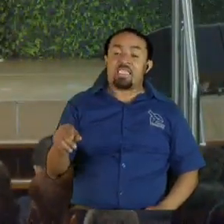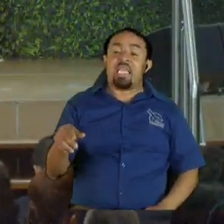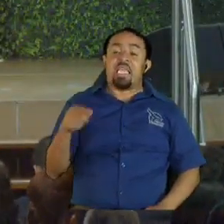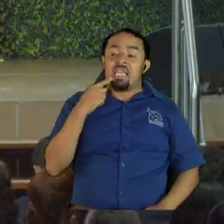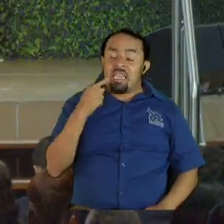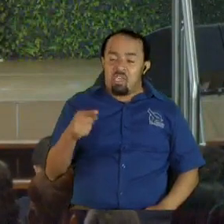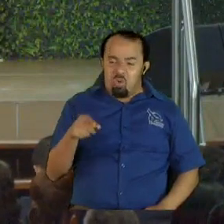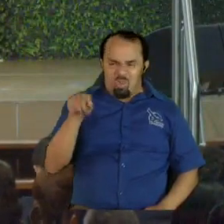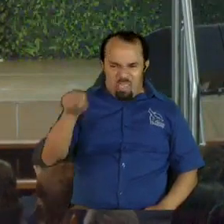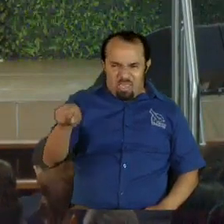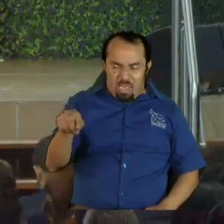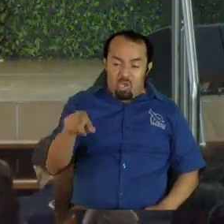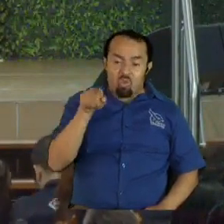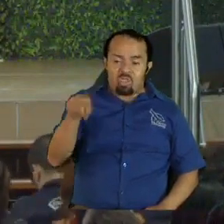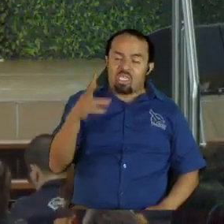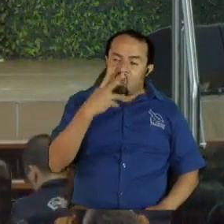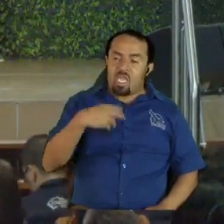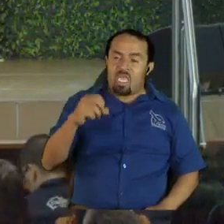del trueno.